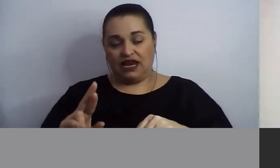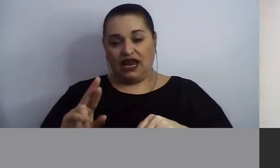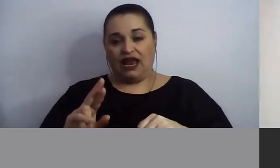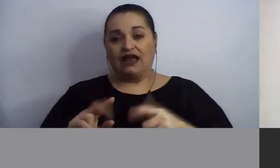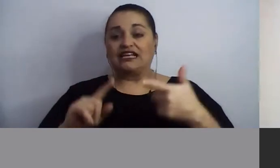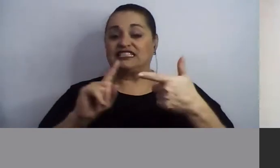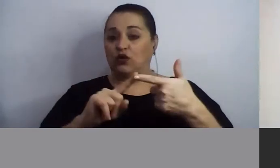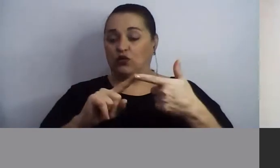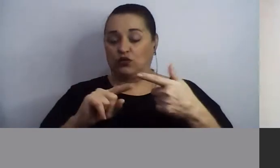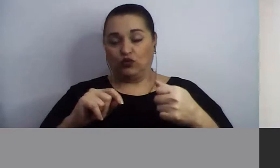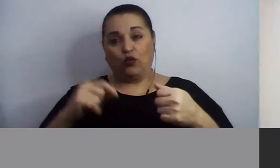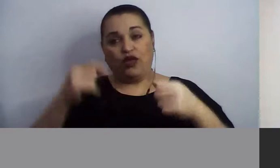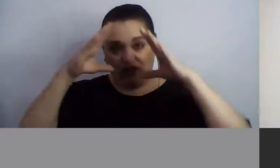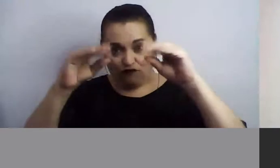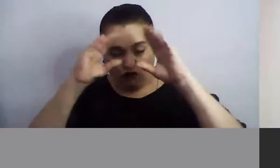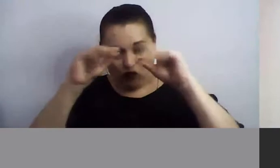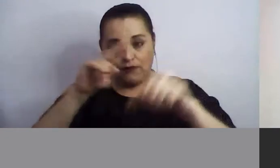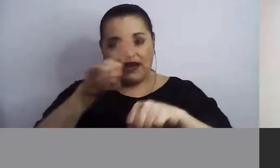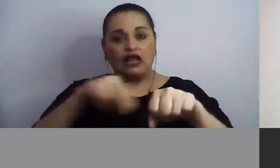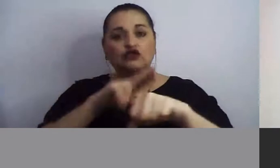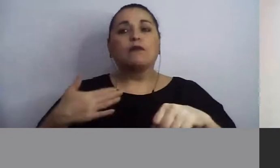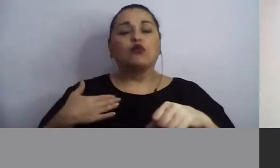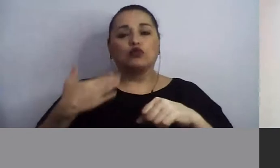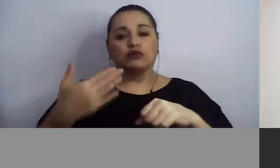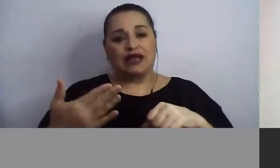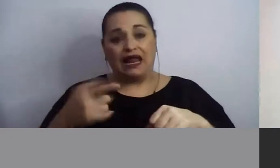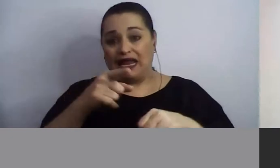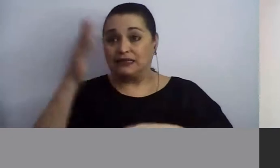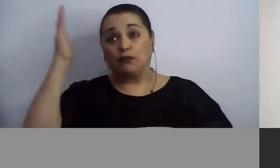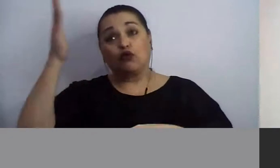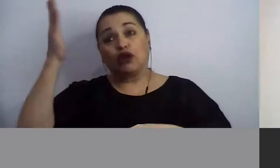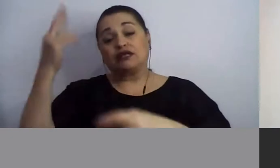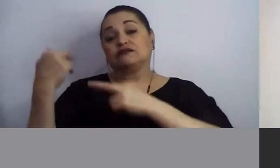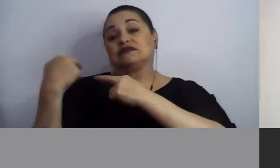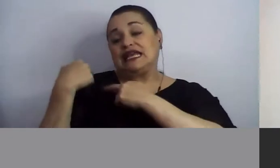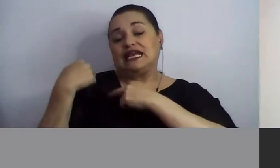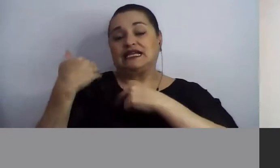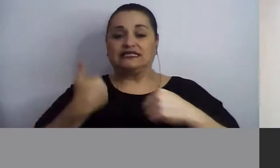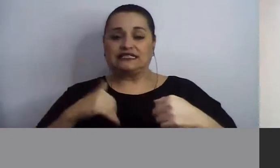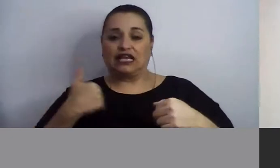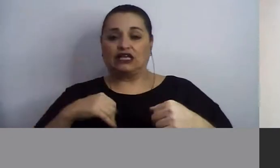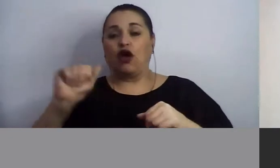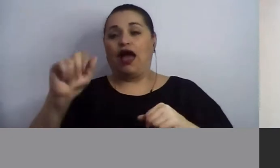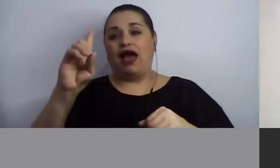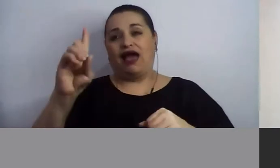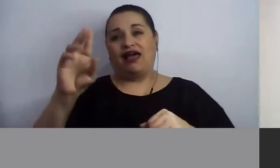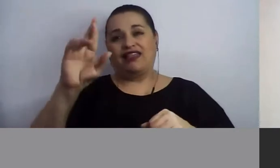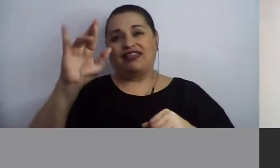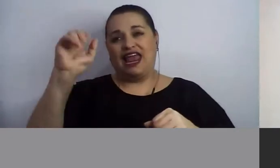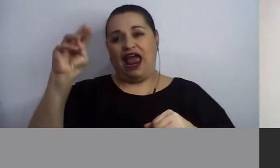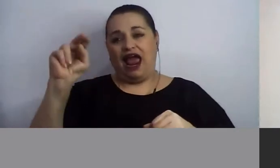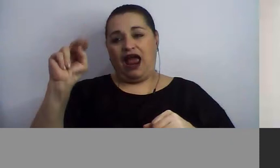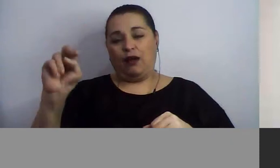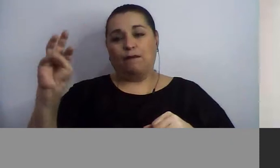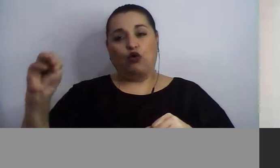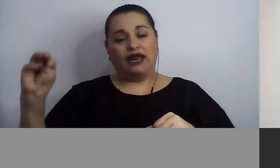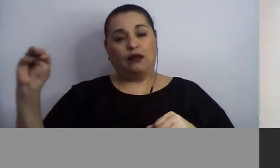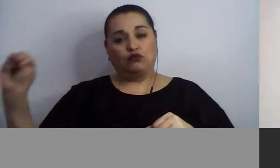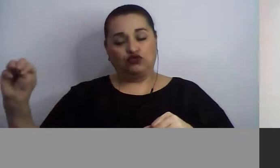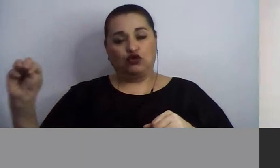informe nacional voluntario. Esta ponencia estará a cargo del señor Adrián Moreira Muñoz,